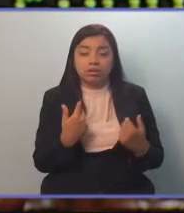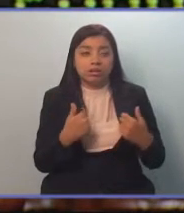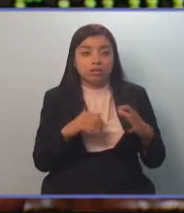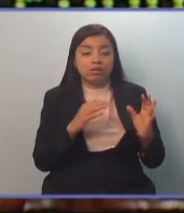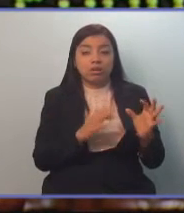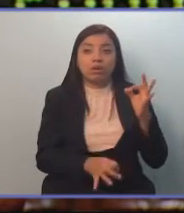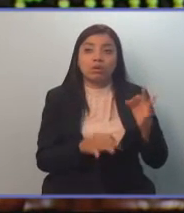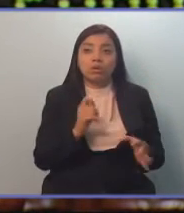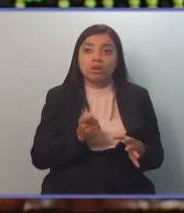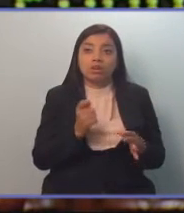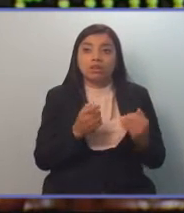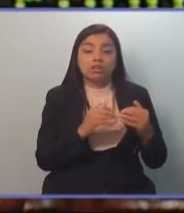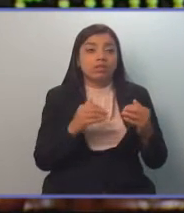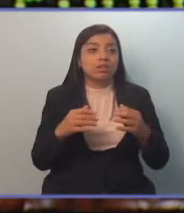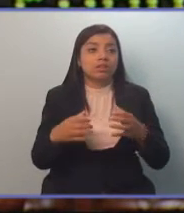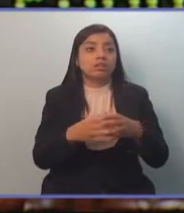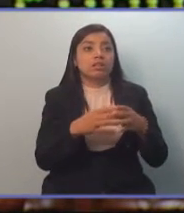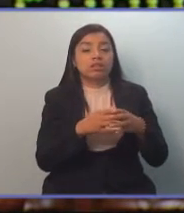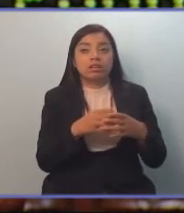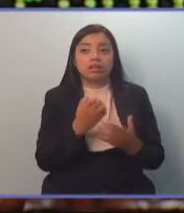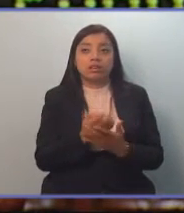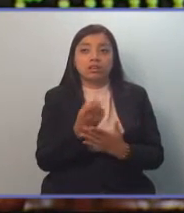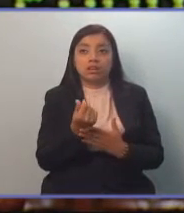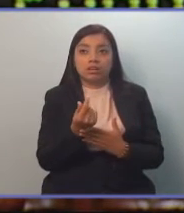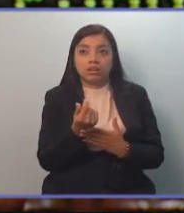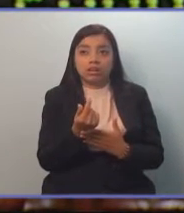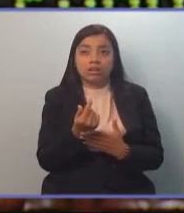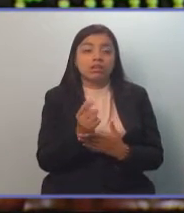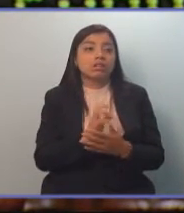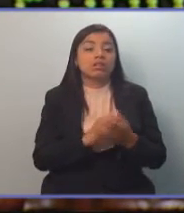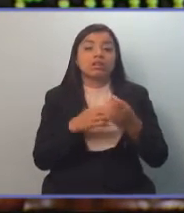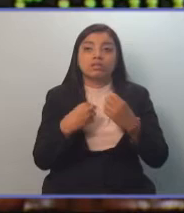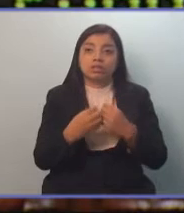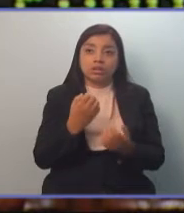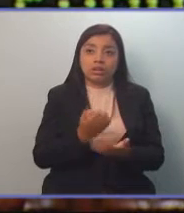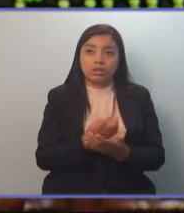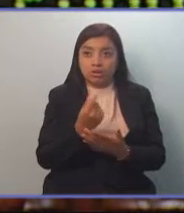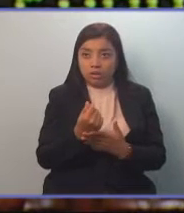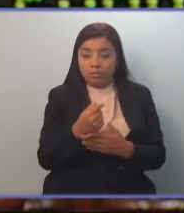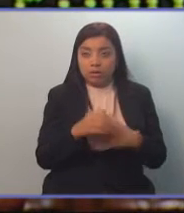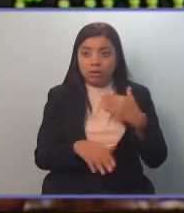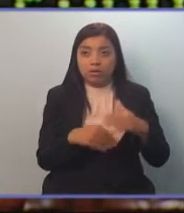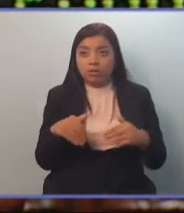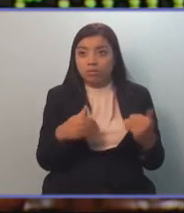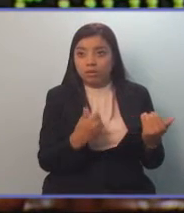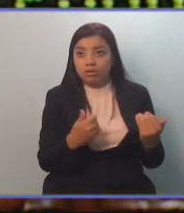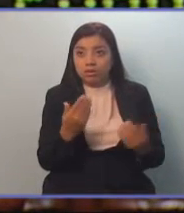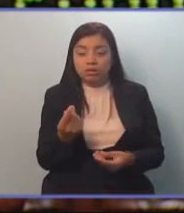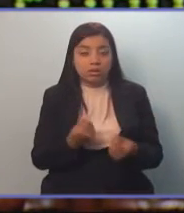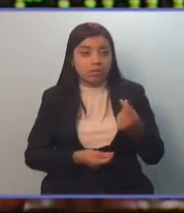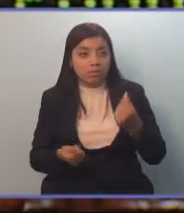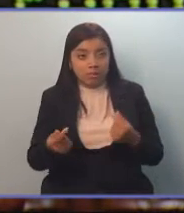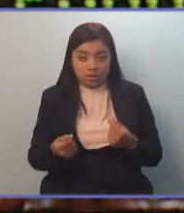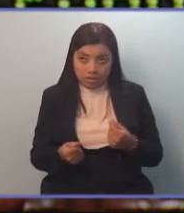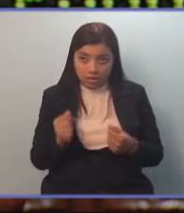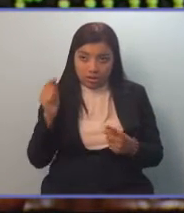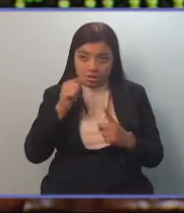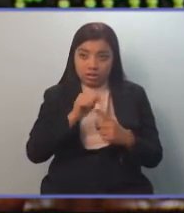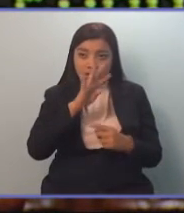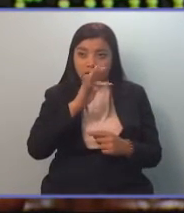operan en los diversos sectores de la economía a través de una unidad económica con un nivel de ventas brutas anuales hasta